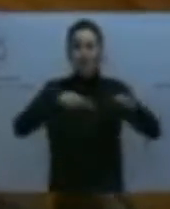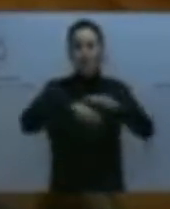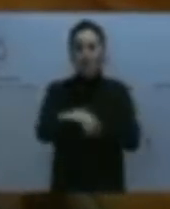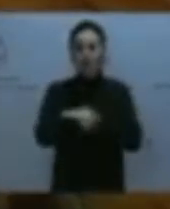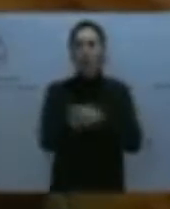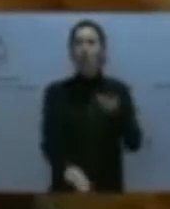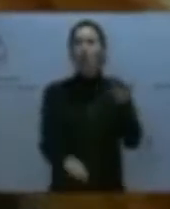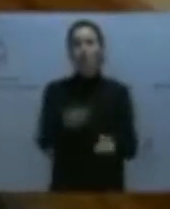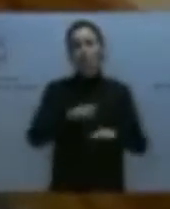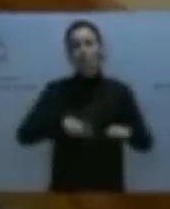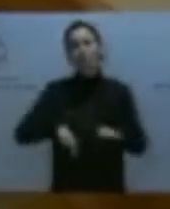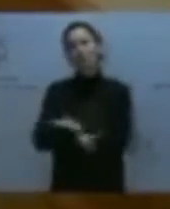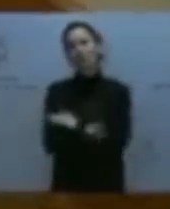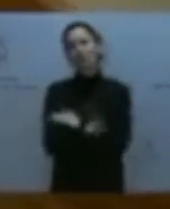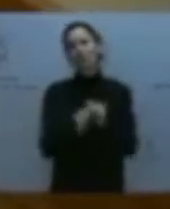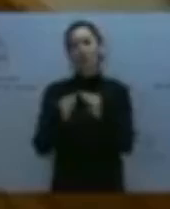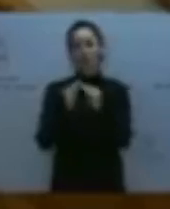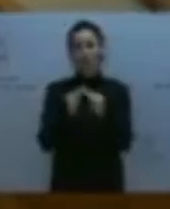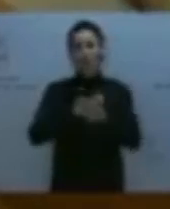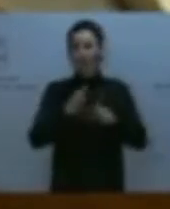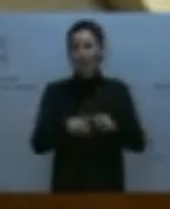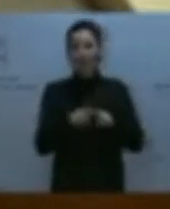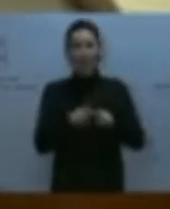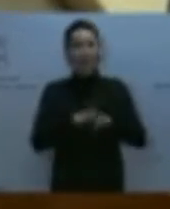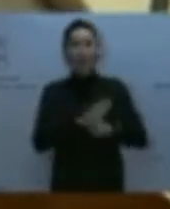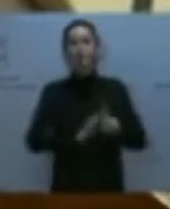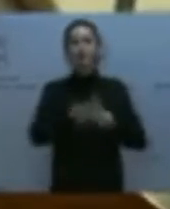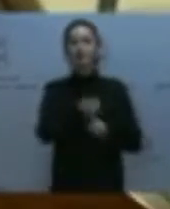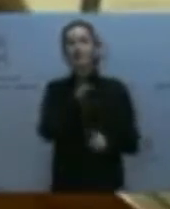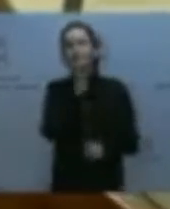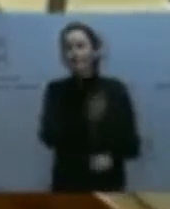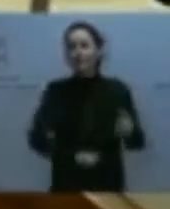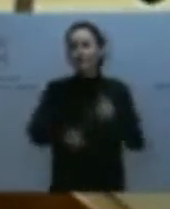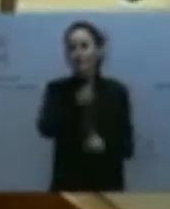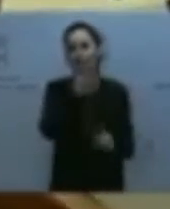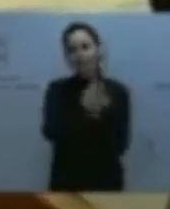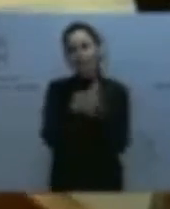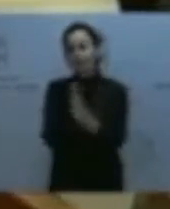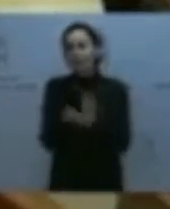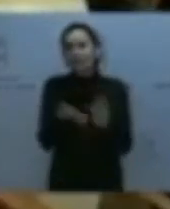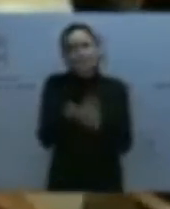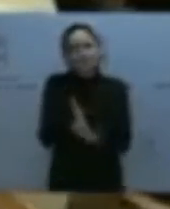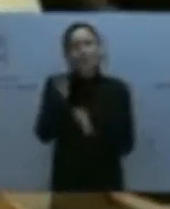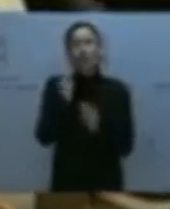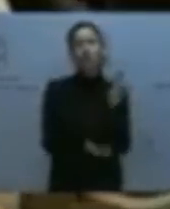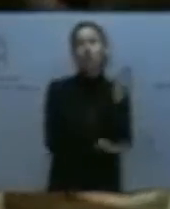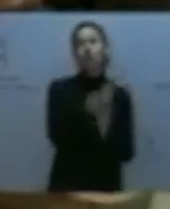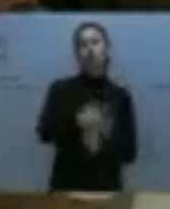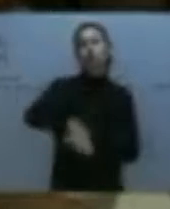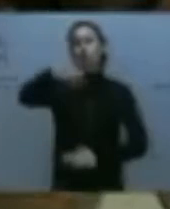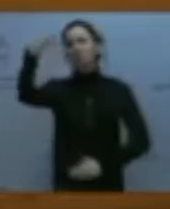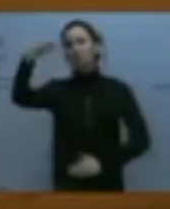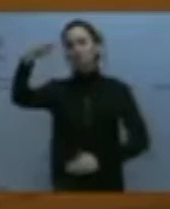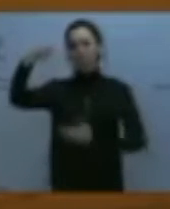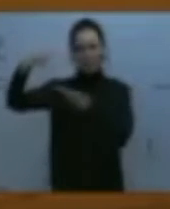los recursos comunes. Pero el instrumento para poder resolver estos problemas es una federación cuya gestión es